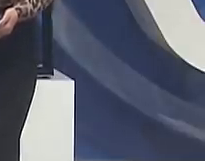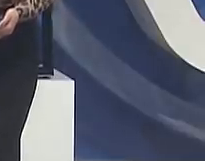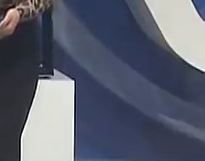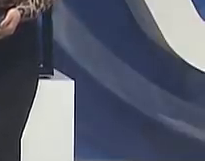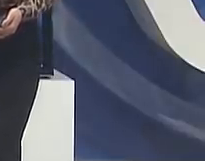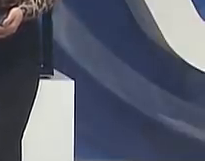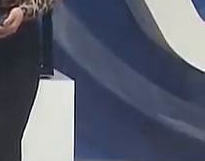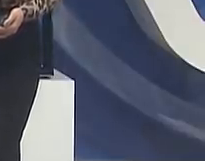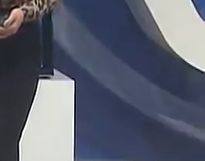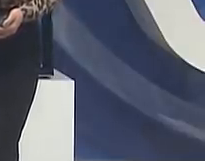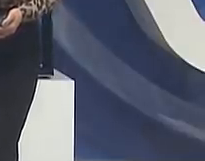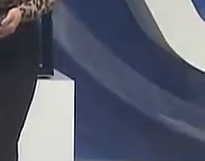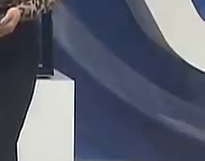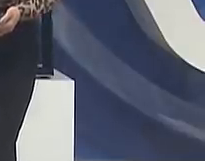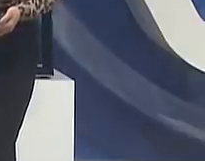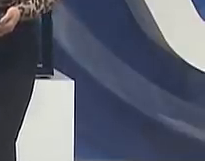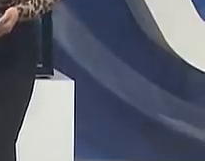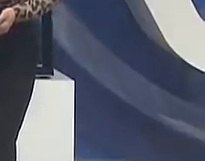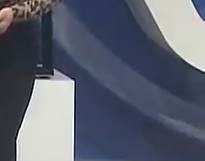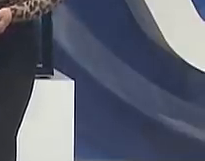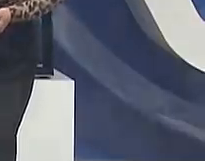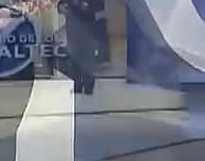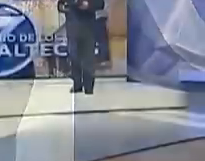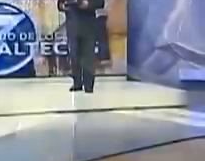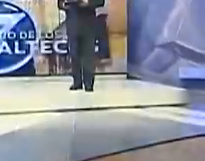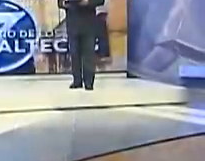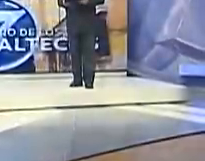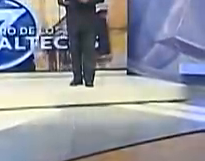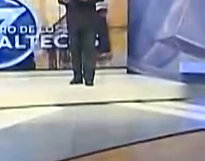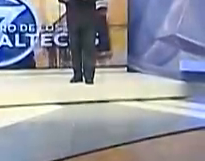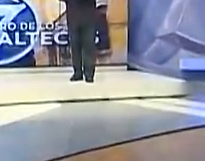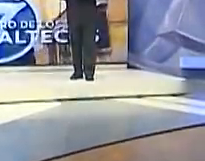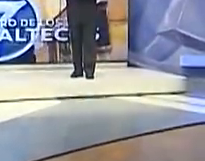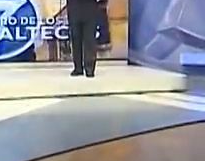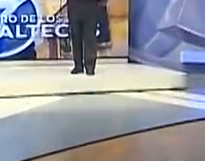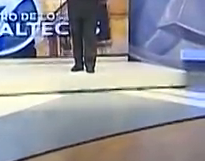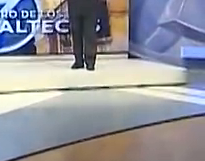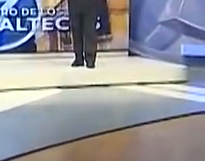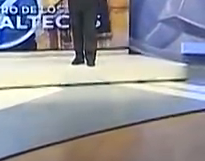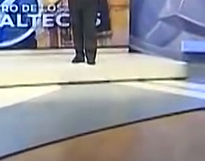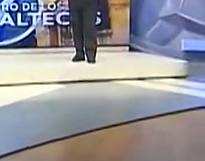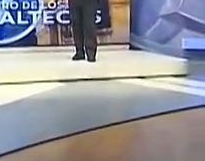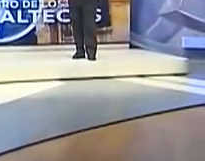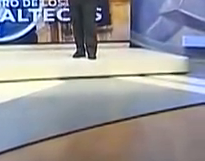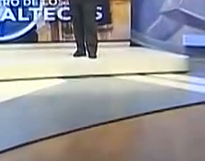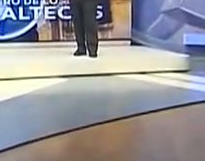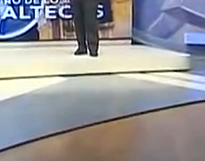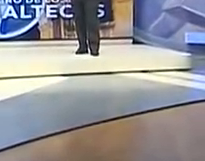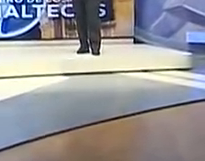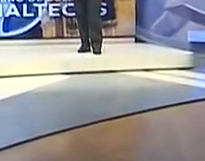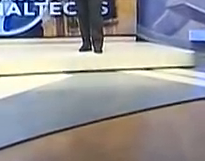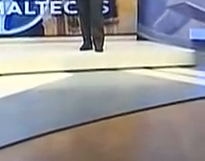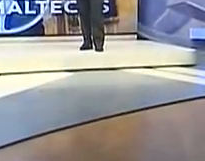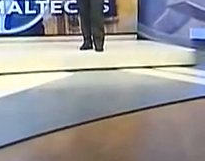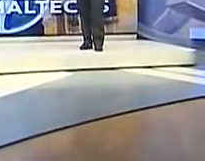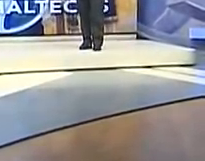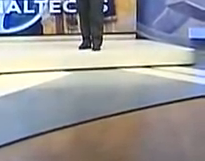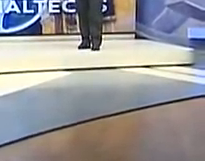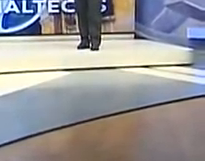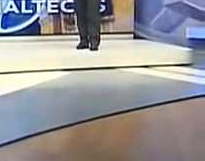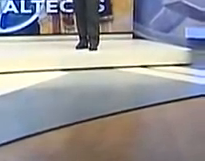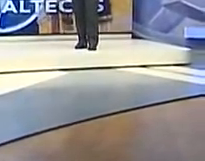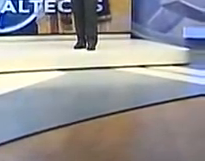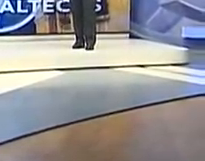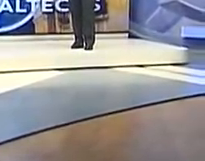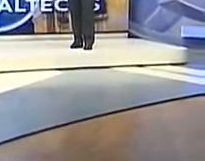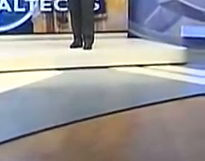de la mano de nuestros compañeros Nancy Calderón y Luis Pellecer. Muy buenas noches, ¿cómo están? ¿Qué tal, querida María René? Bueno, muy contentos,